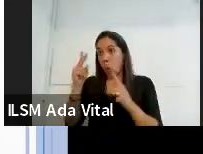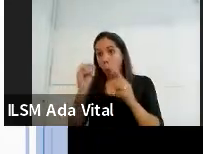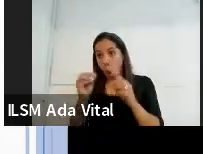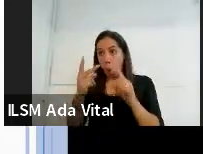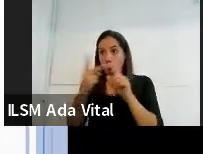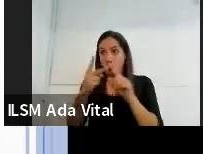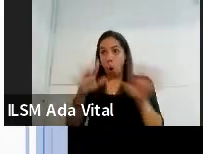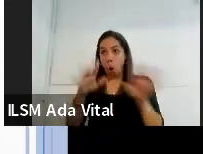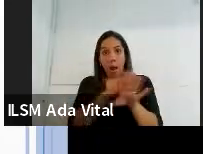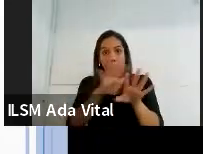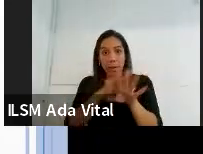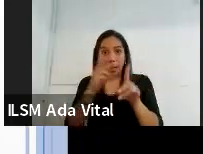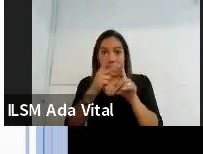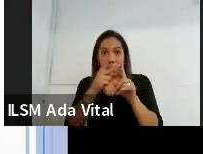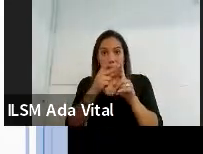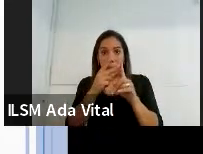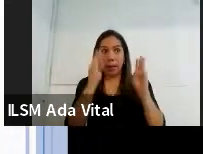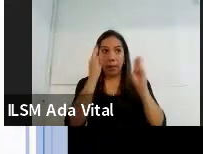anfitrión.